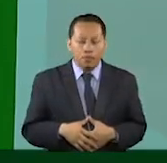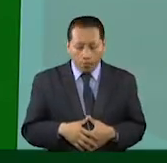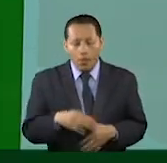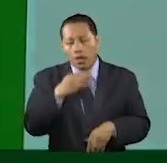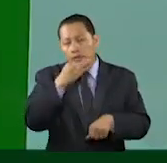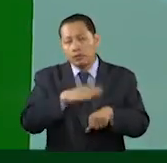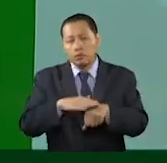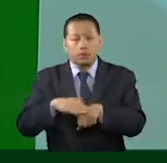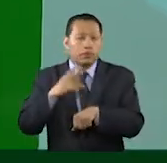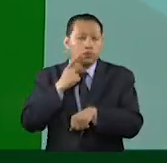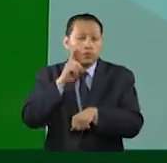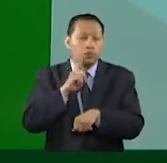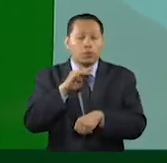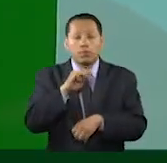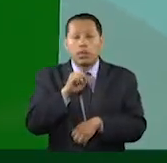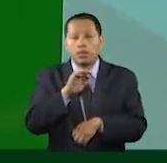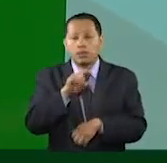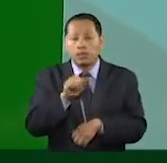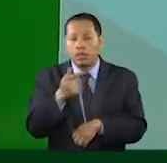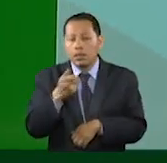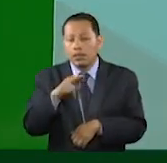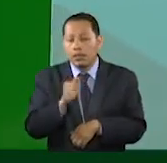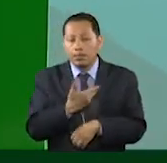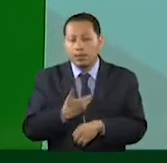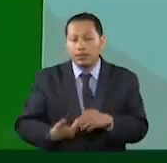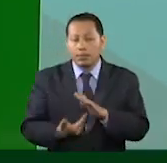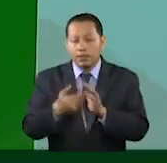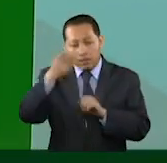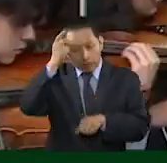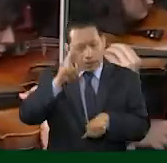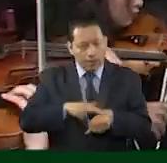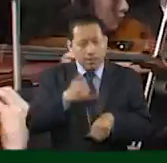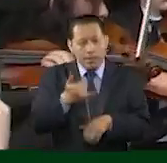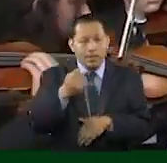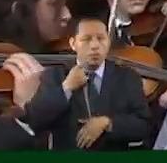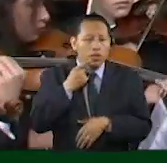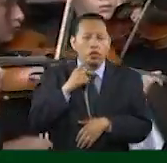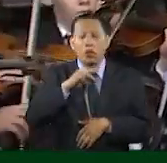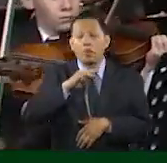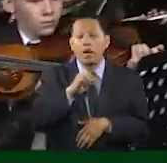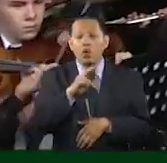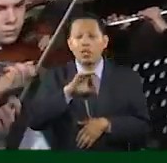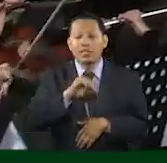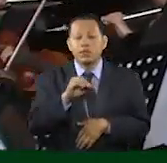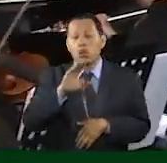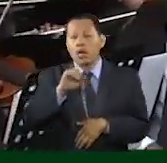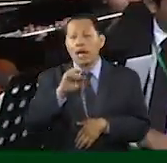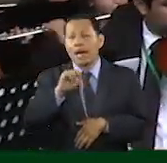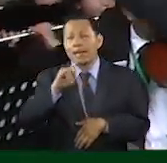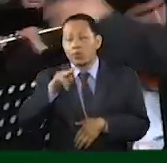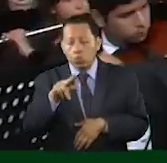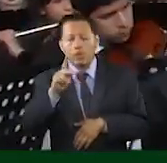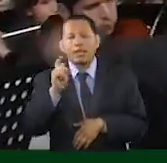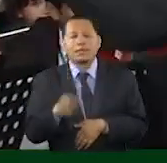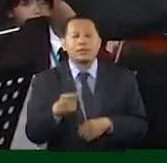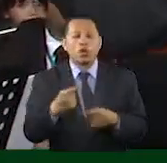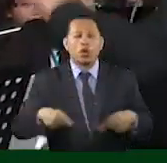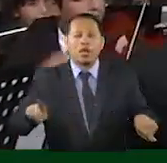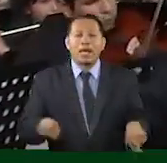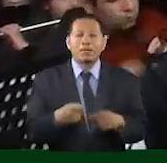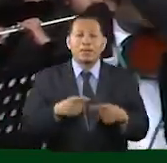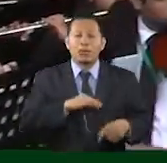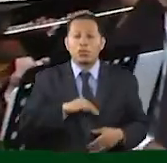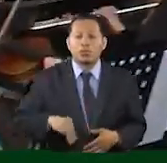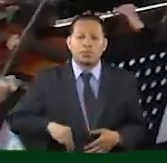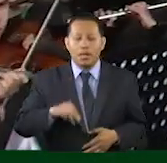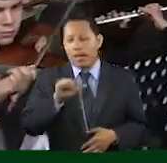Convocados por la diputada Marcela Guerra, presidenta de la mesa directiva, y por el diputado Mauricio Cantú Ramírez, integrantes de la Orquesta Municipal